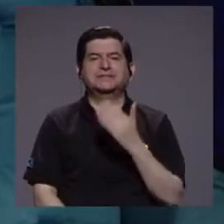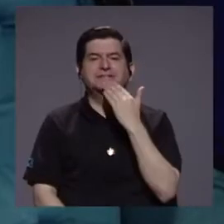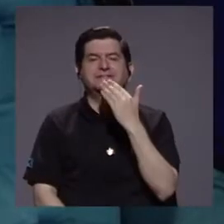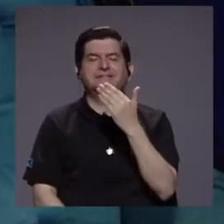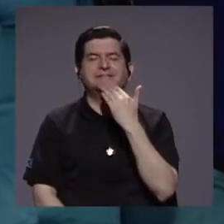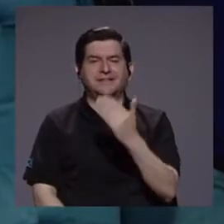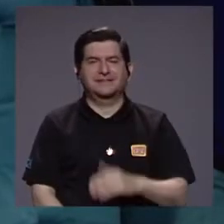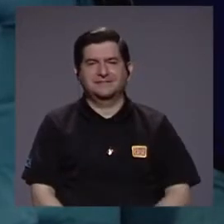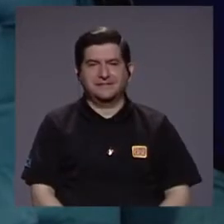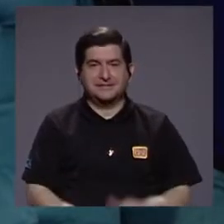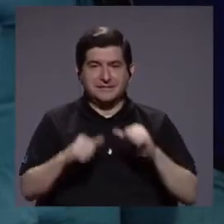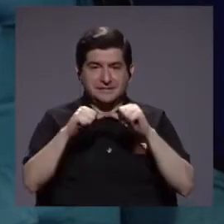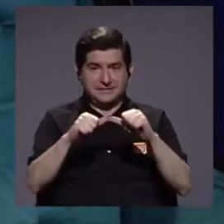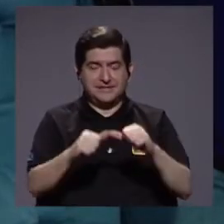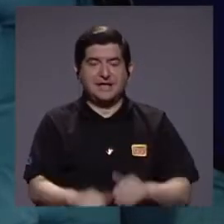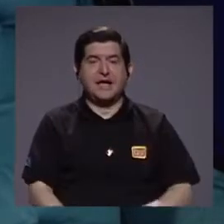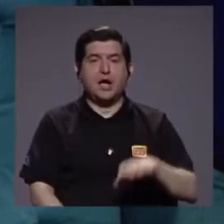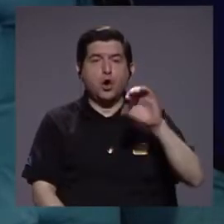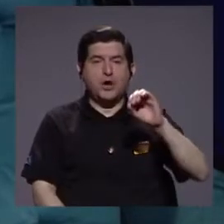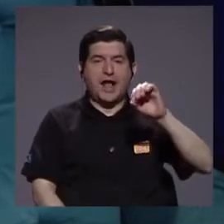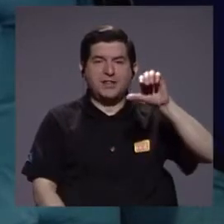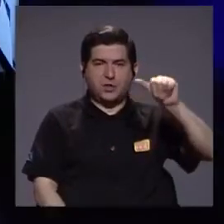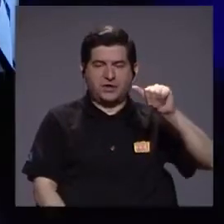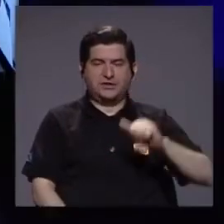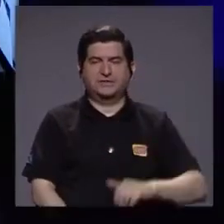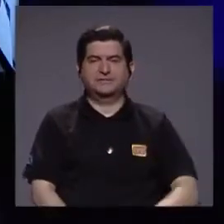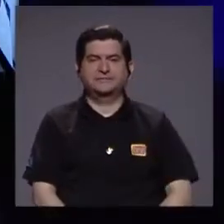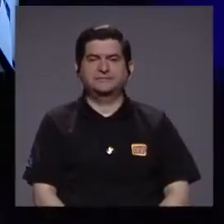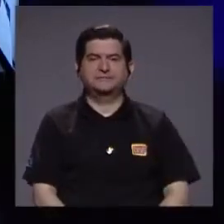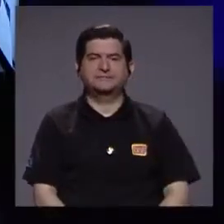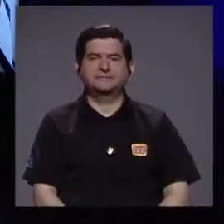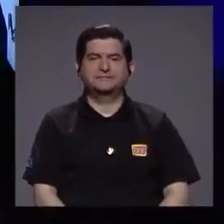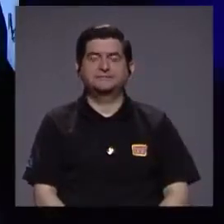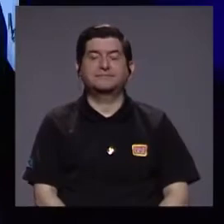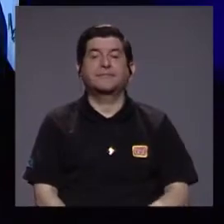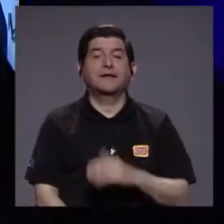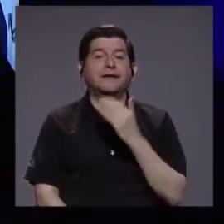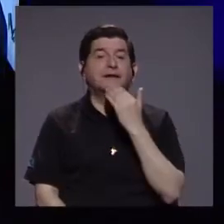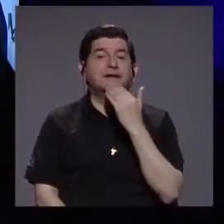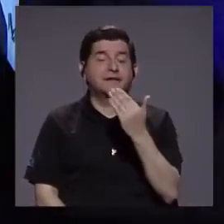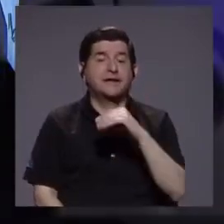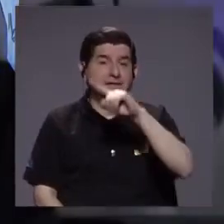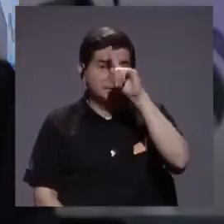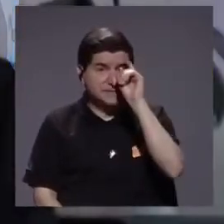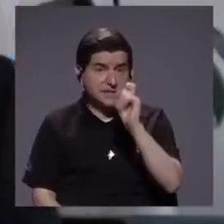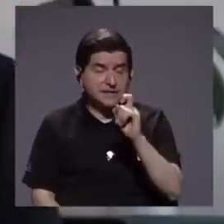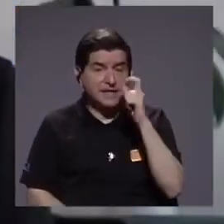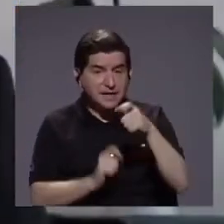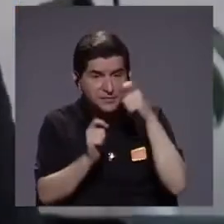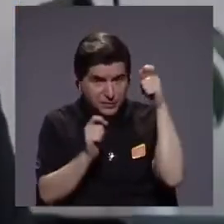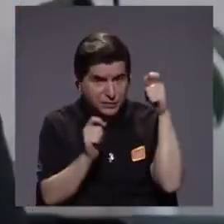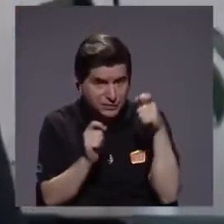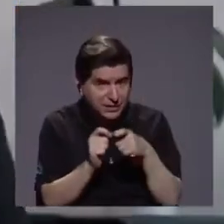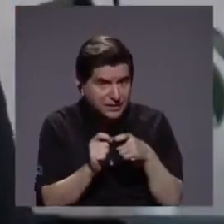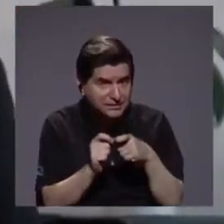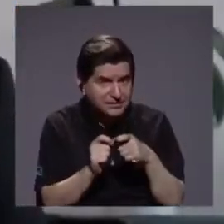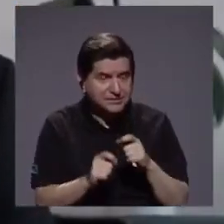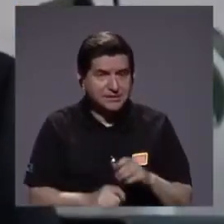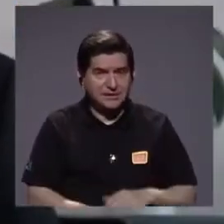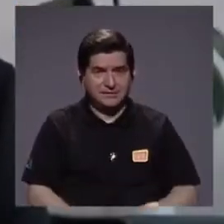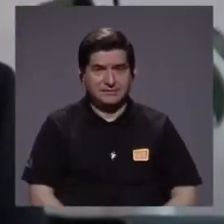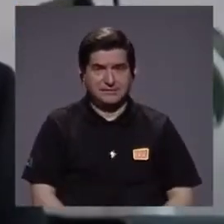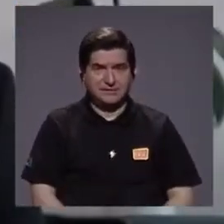gracias. Continuamos con el señor Orlando Arrieta. Gracias. La pregunta concreta va